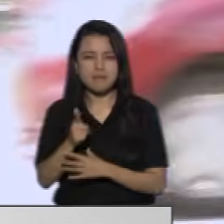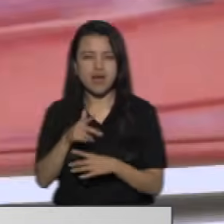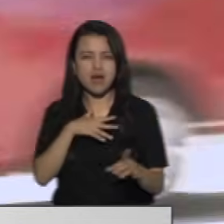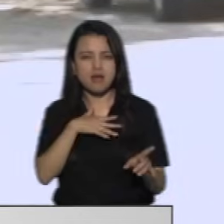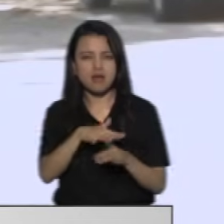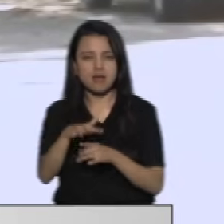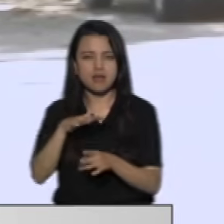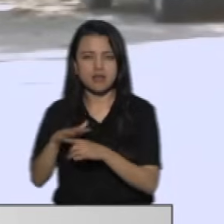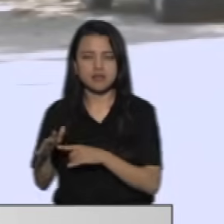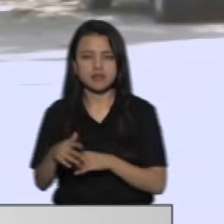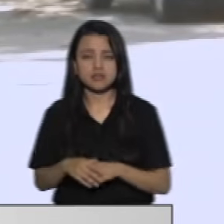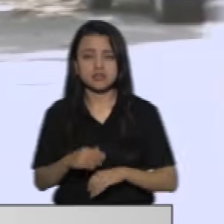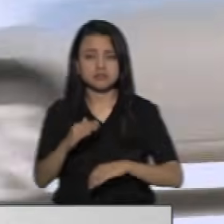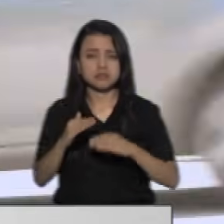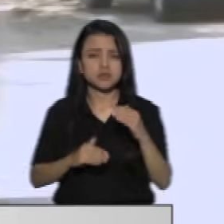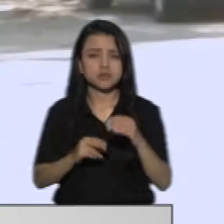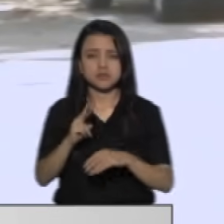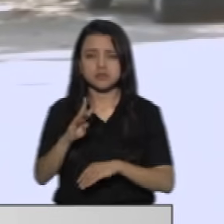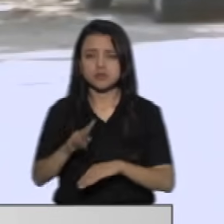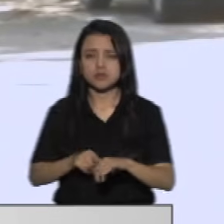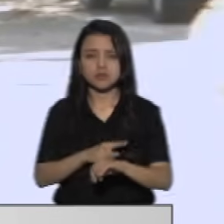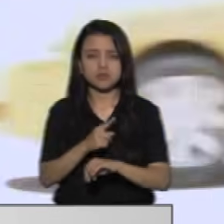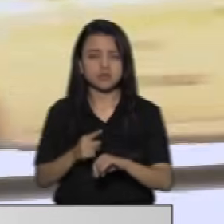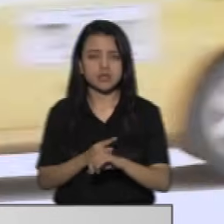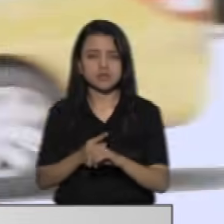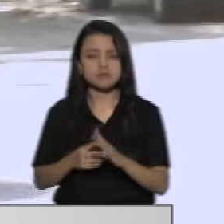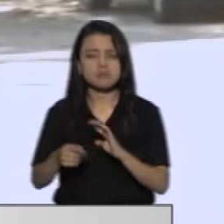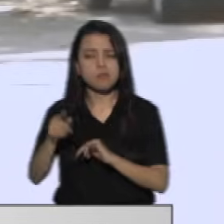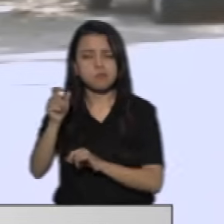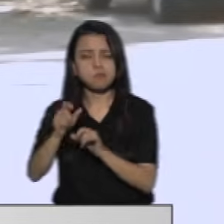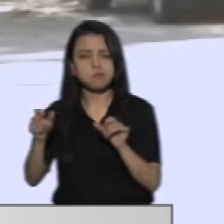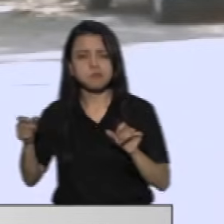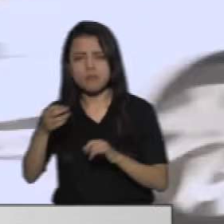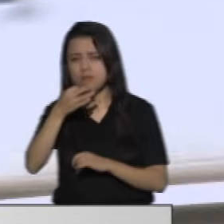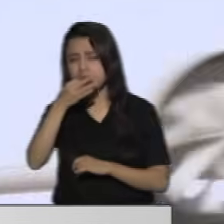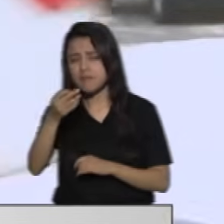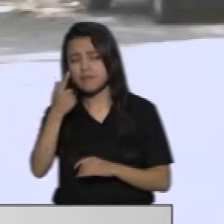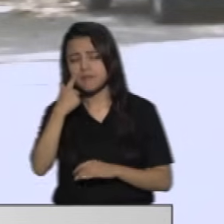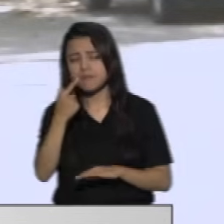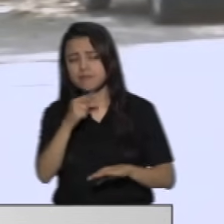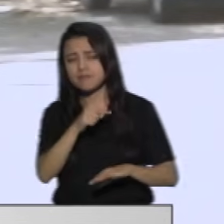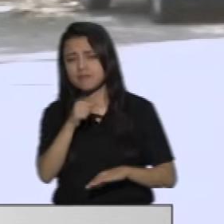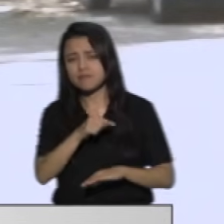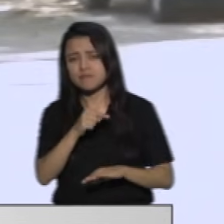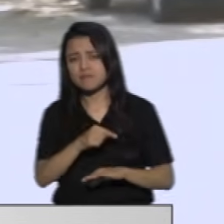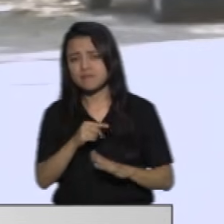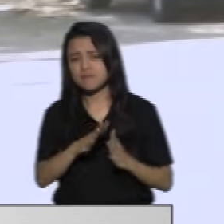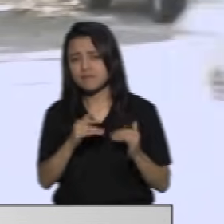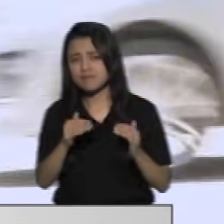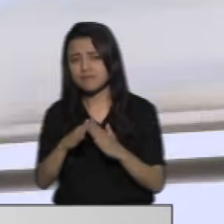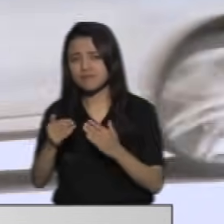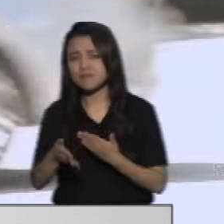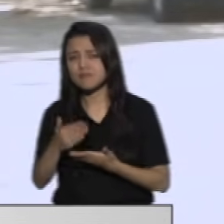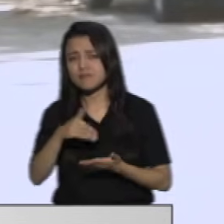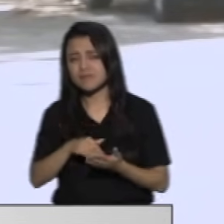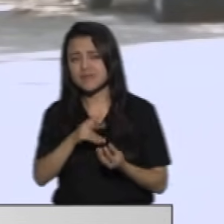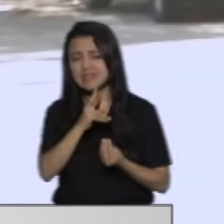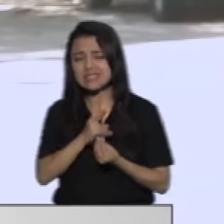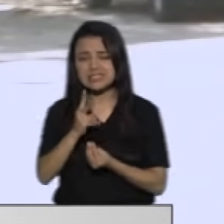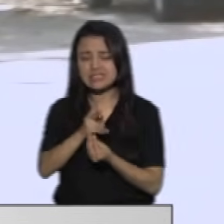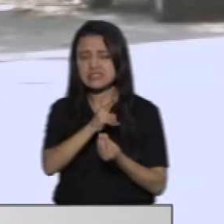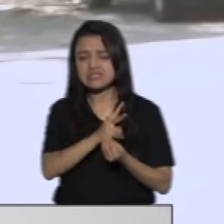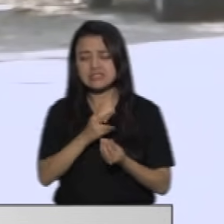horas, según la denuncia que han hecho los comerciantes. Nuevamente en alerta al reactivarse estos ataques por parte de